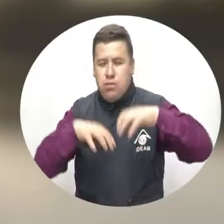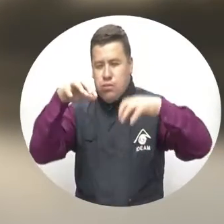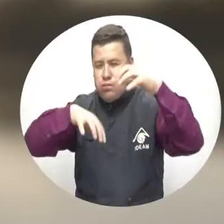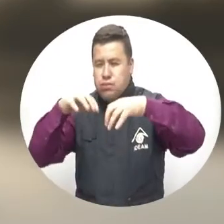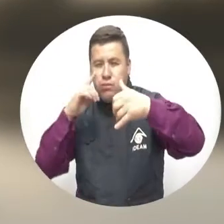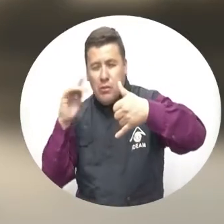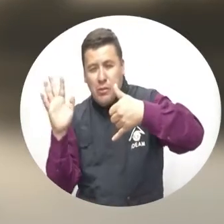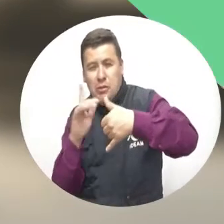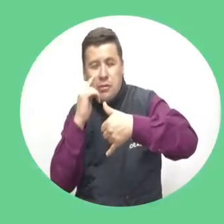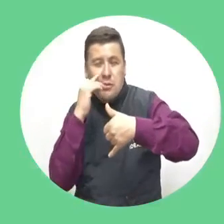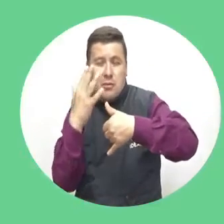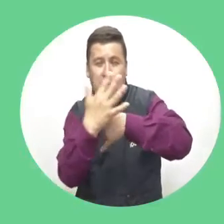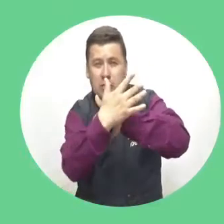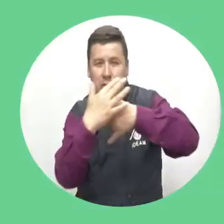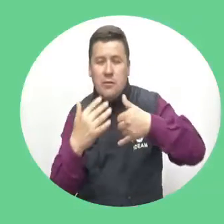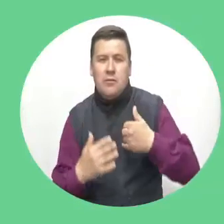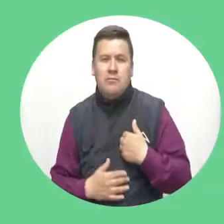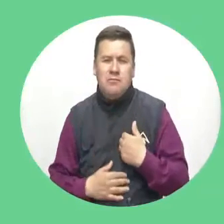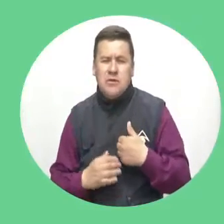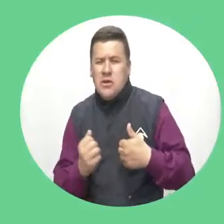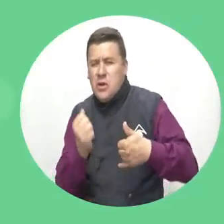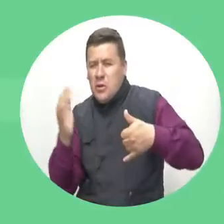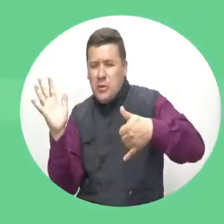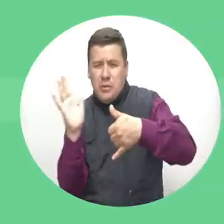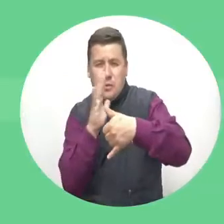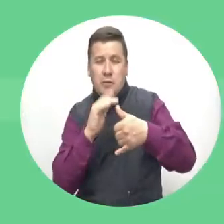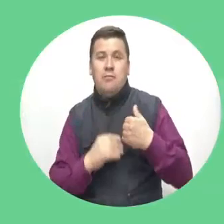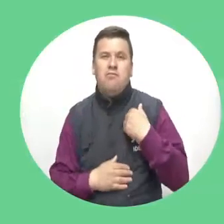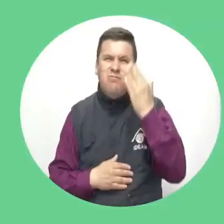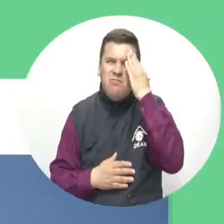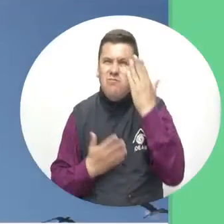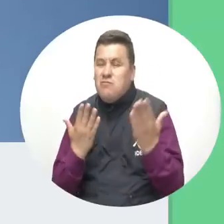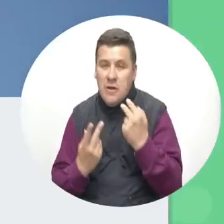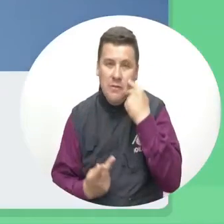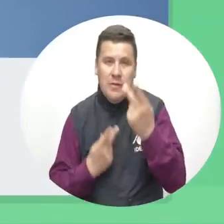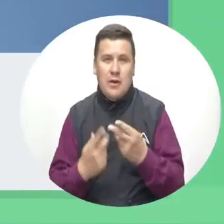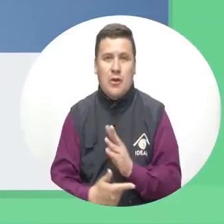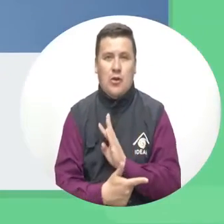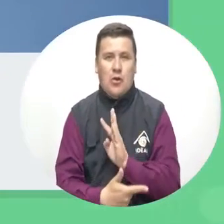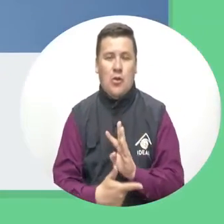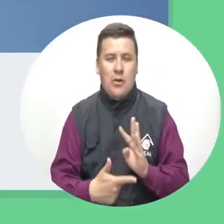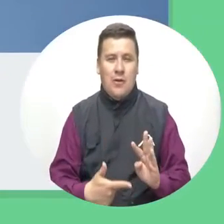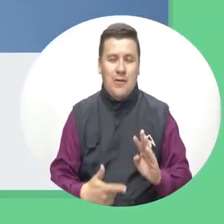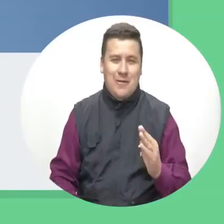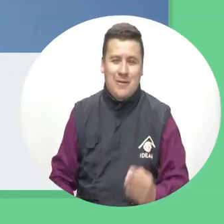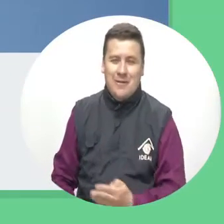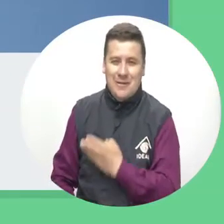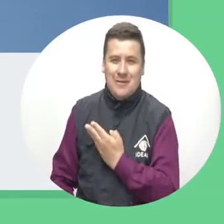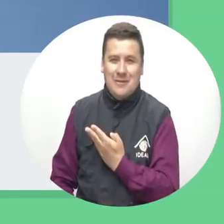Océano Pacífico. Para mayor información sobre el pronóstico del tiempo, visítenos en